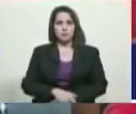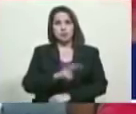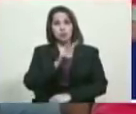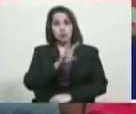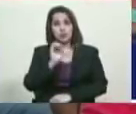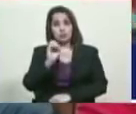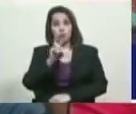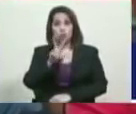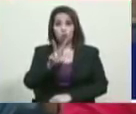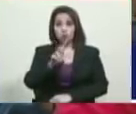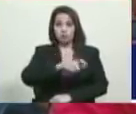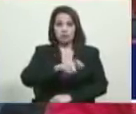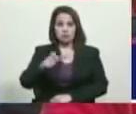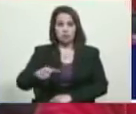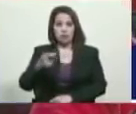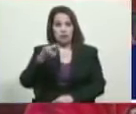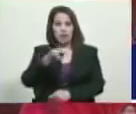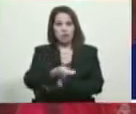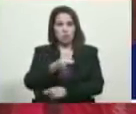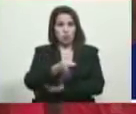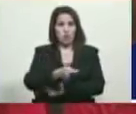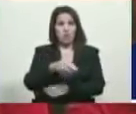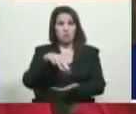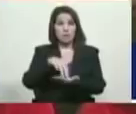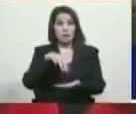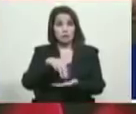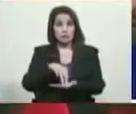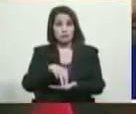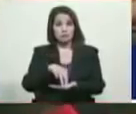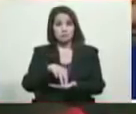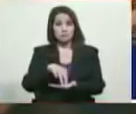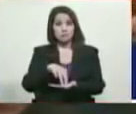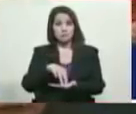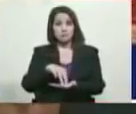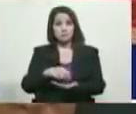202 compatriotas de Miranda,